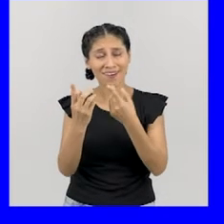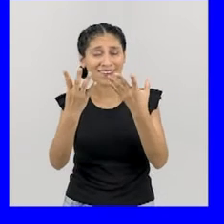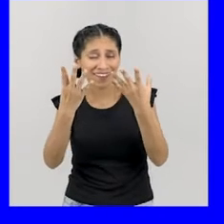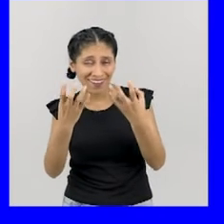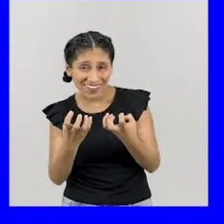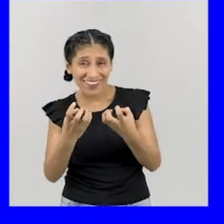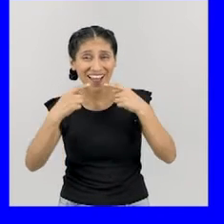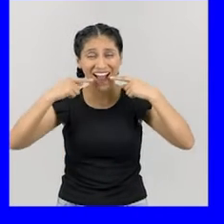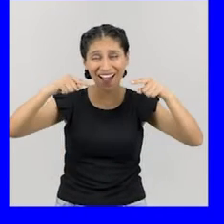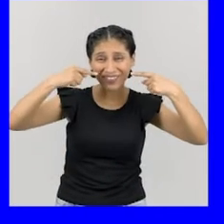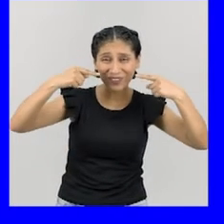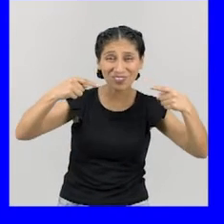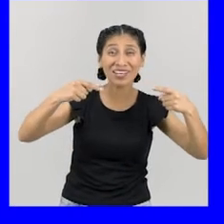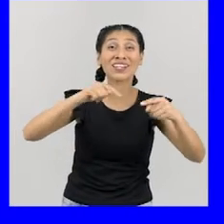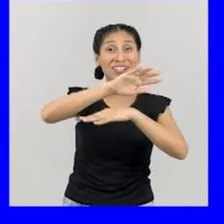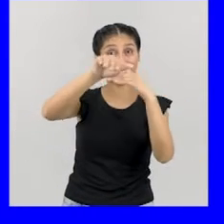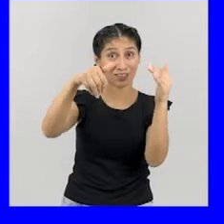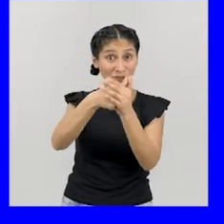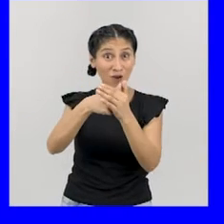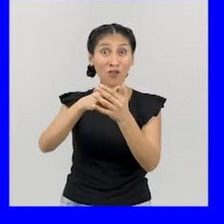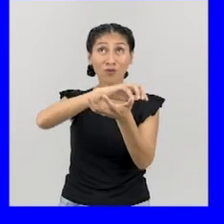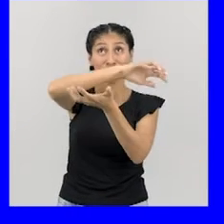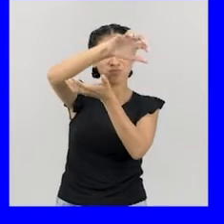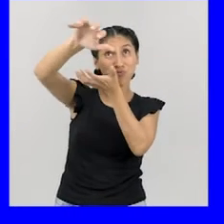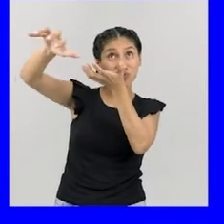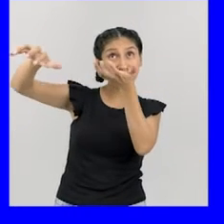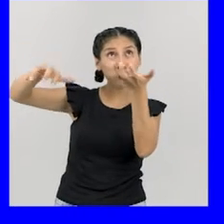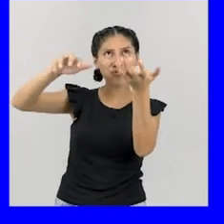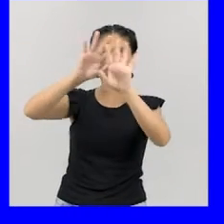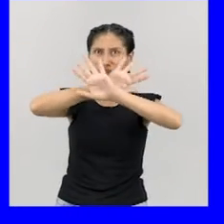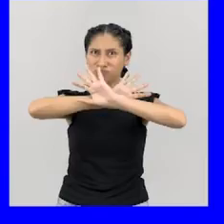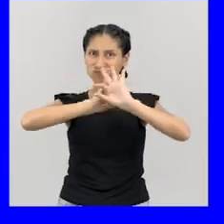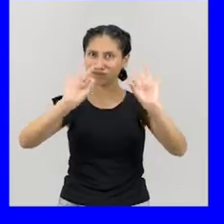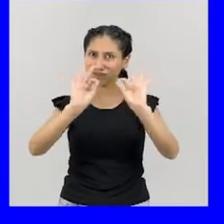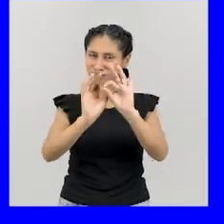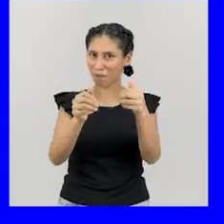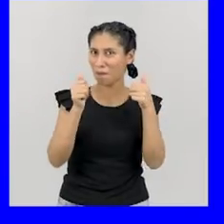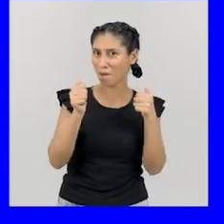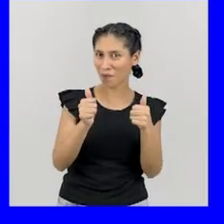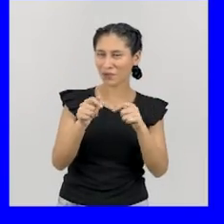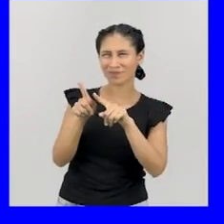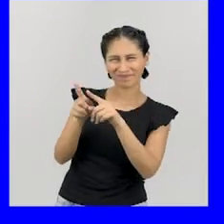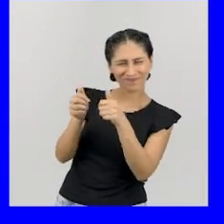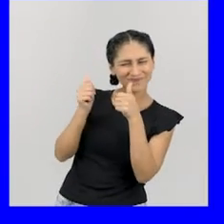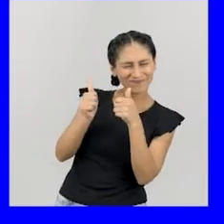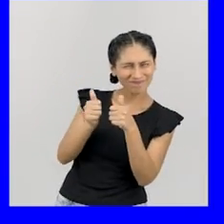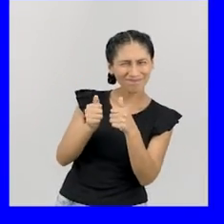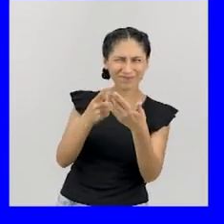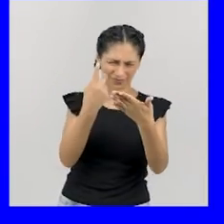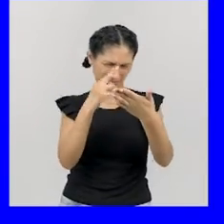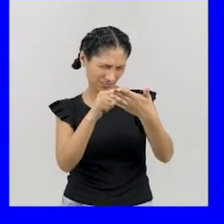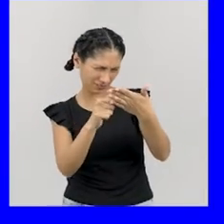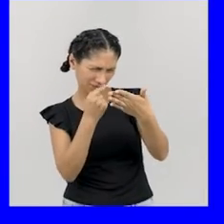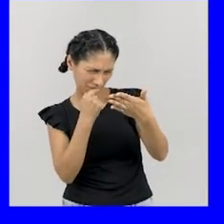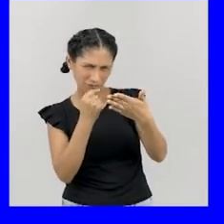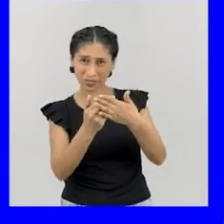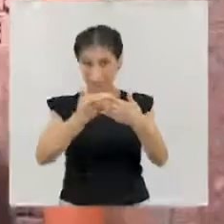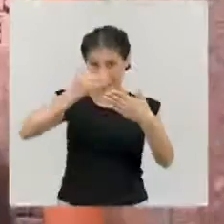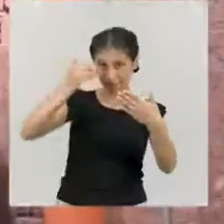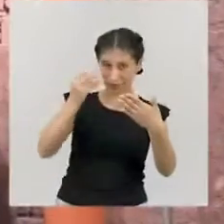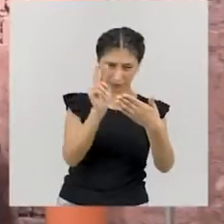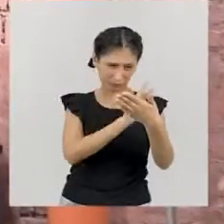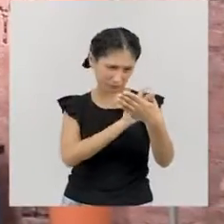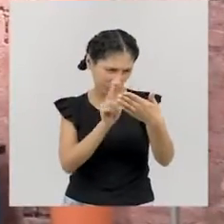me llevó a decidir cuál era la respuesta correcta. Así es, Cori. Hay un pequeño detalle que ocurre en las alternativas